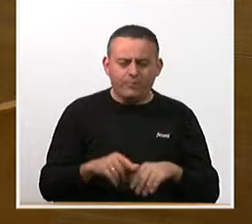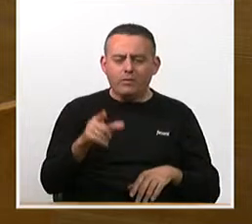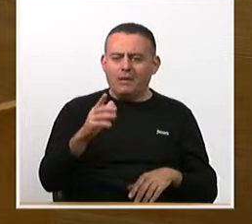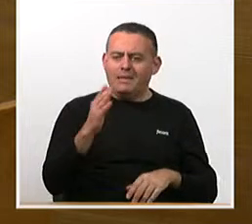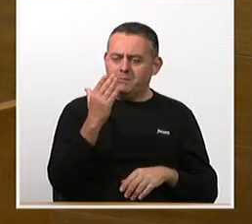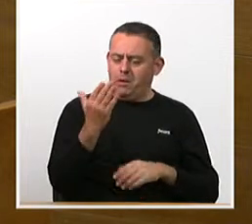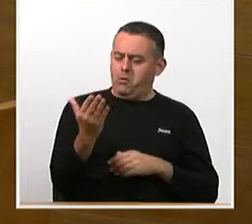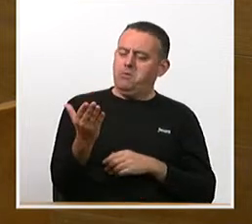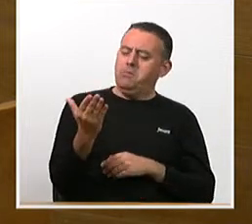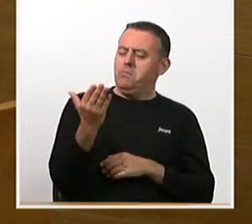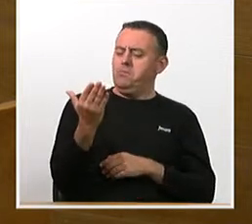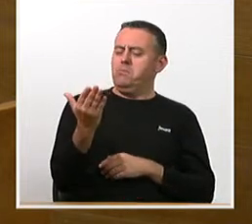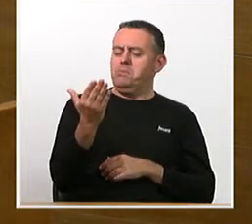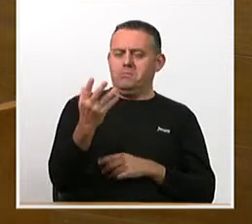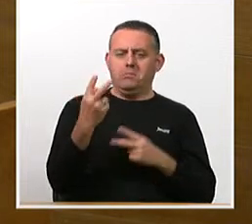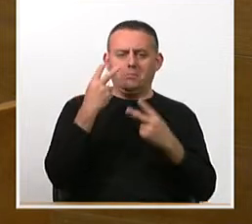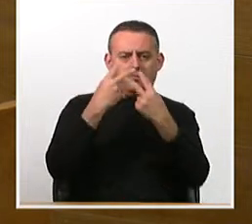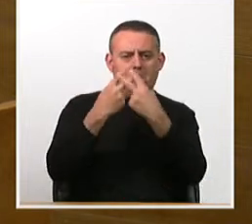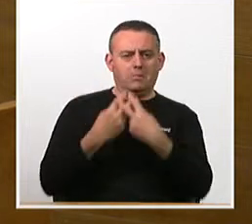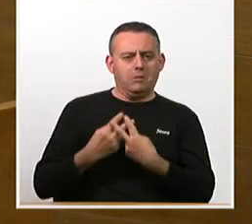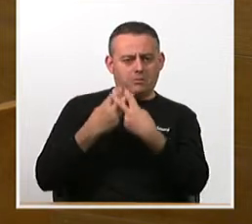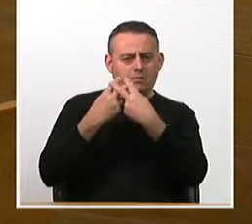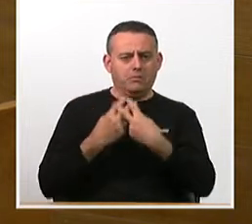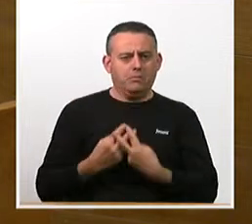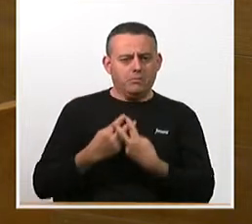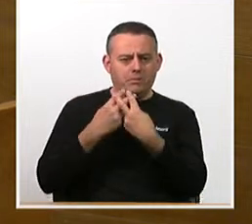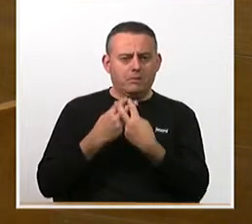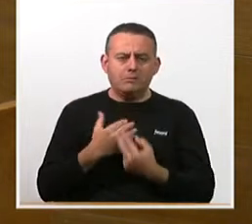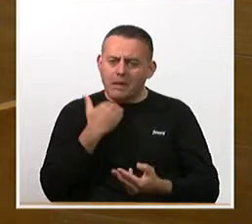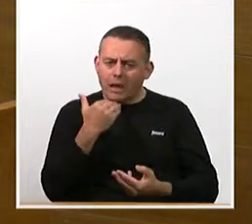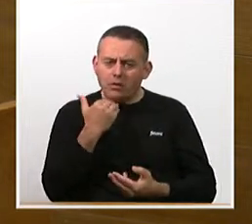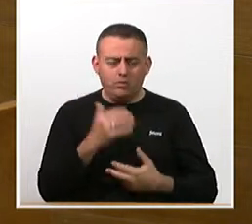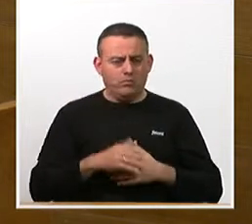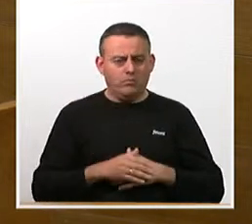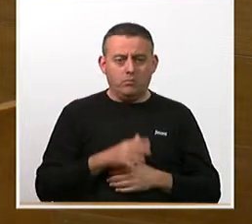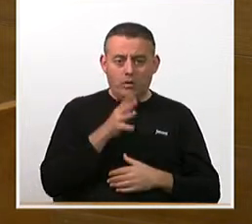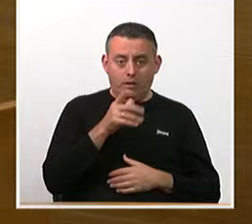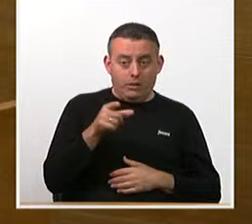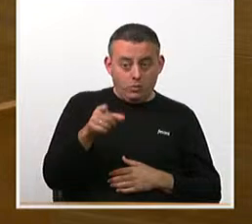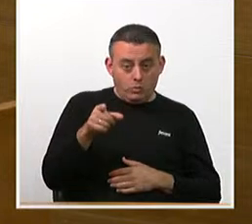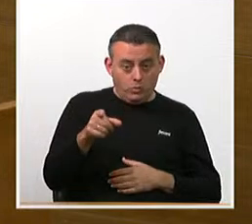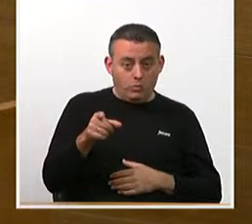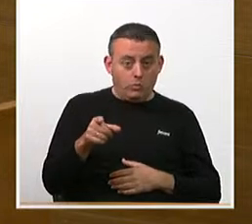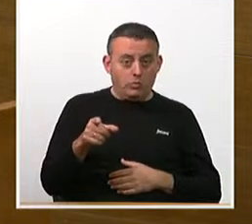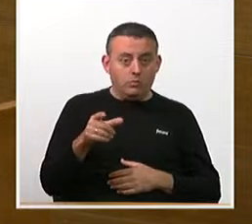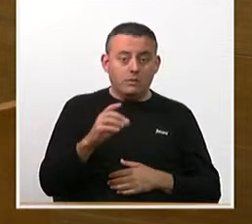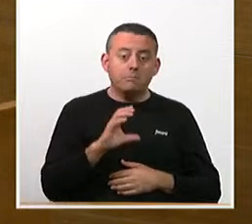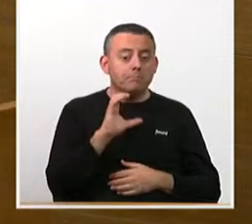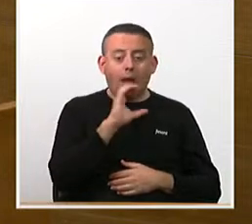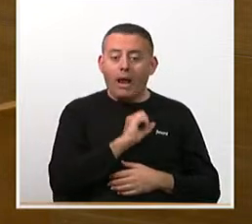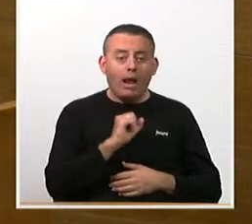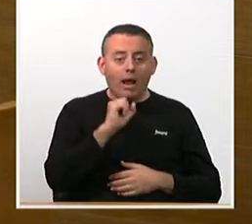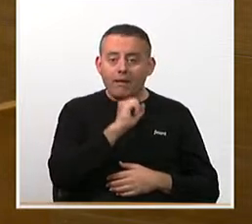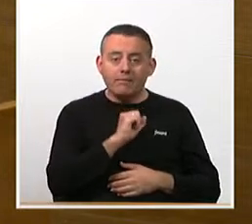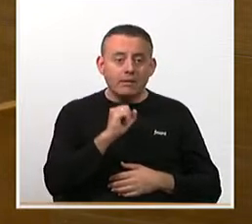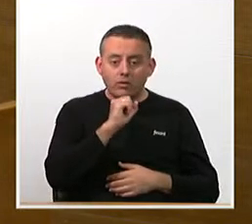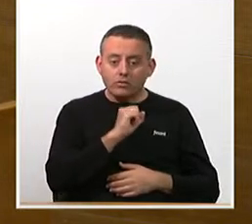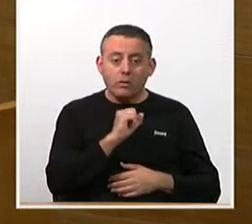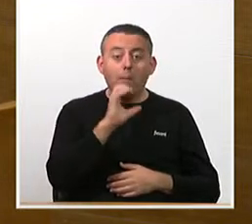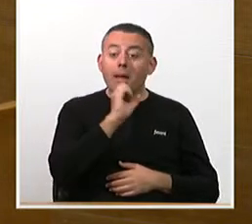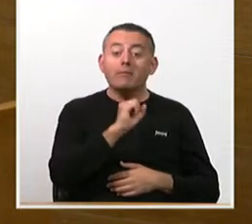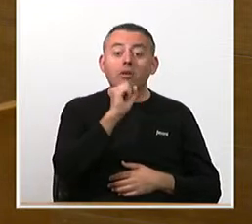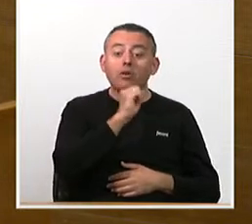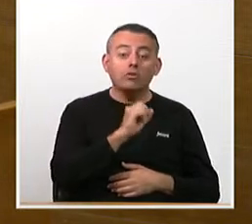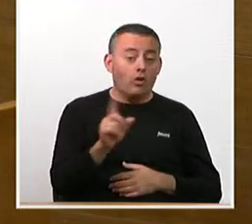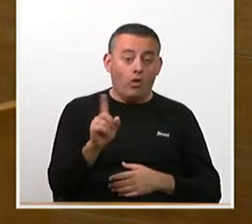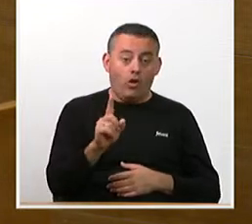alguna a vez algún acto de de ao autocrítica porque si esto fuera Disney World si esto fuera tan maravilloso no se habrían ido a la oposición por qué se